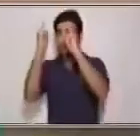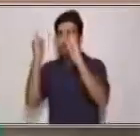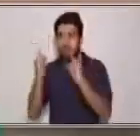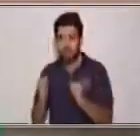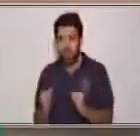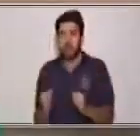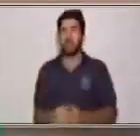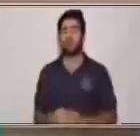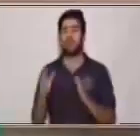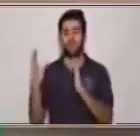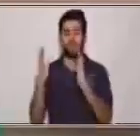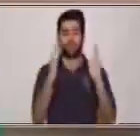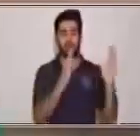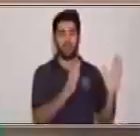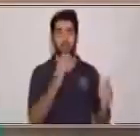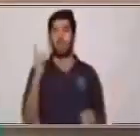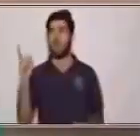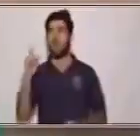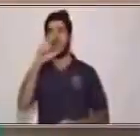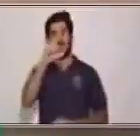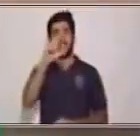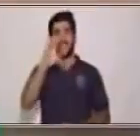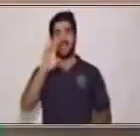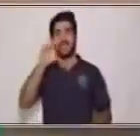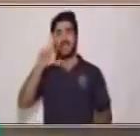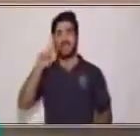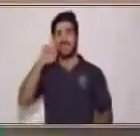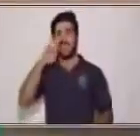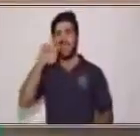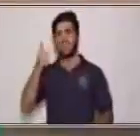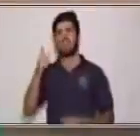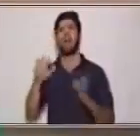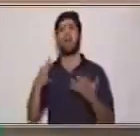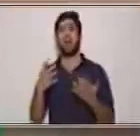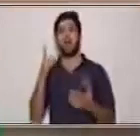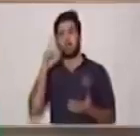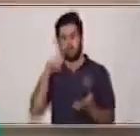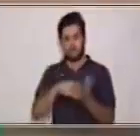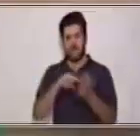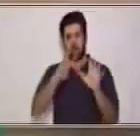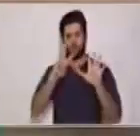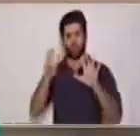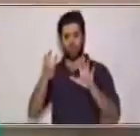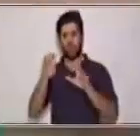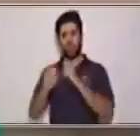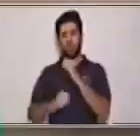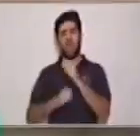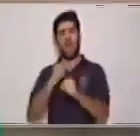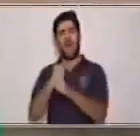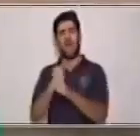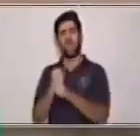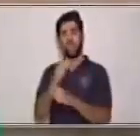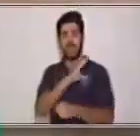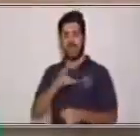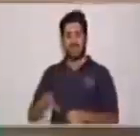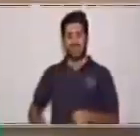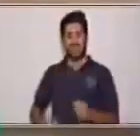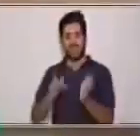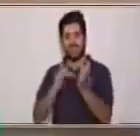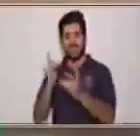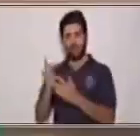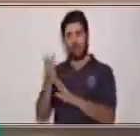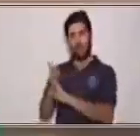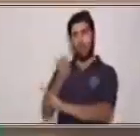Vamos a la mitología celta. La mitología celta, más o menos 1800 años antes de Jesucristo, ¿sí? Es una